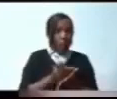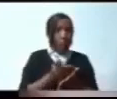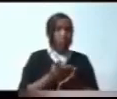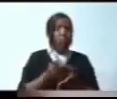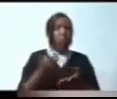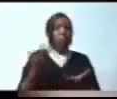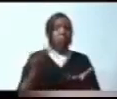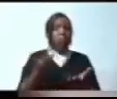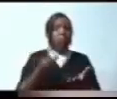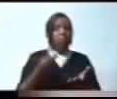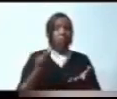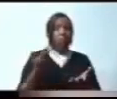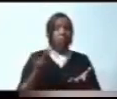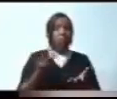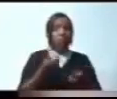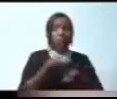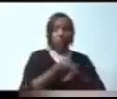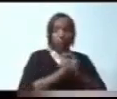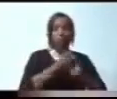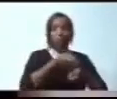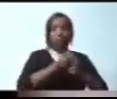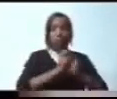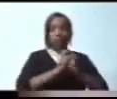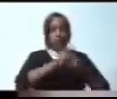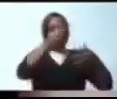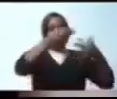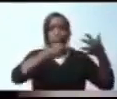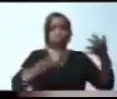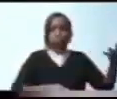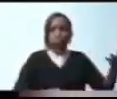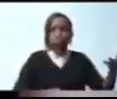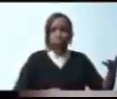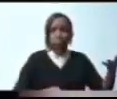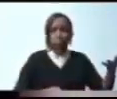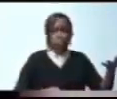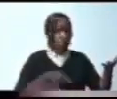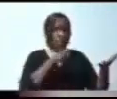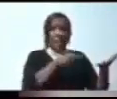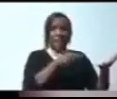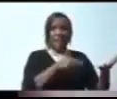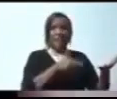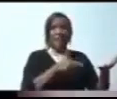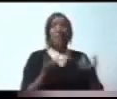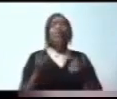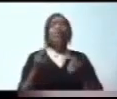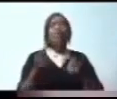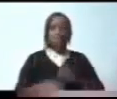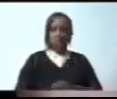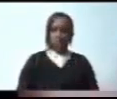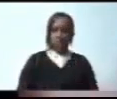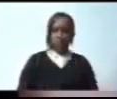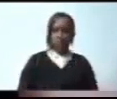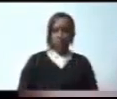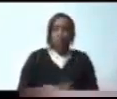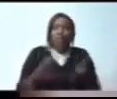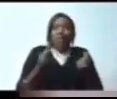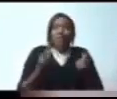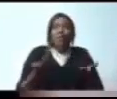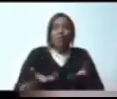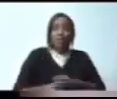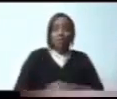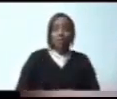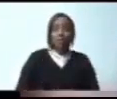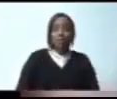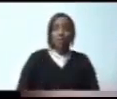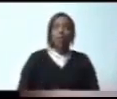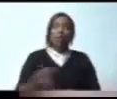Yo solamente quiero saber dónde está la incumbente de alto costo. ¿Por qué el